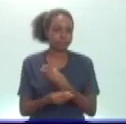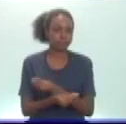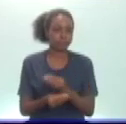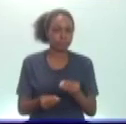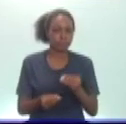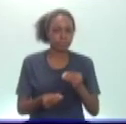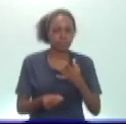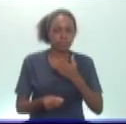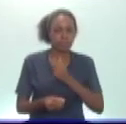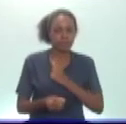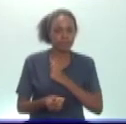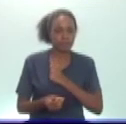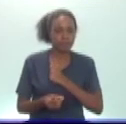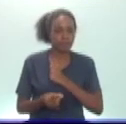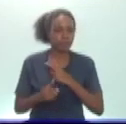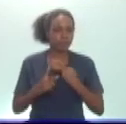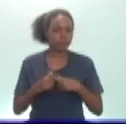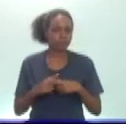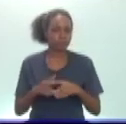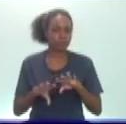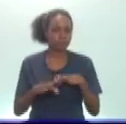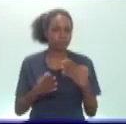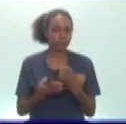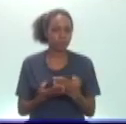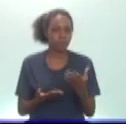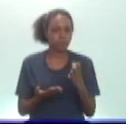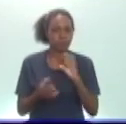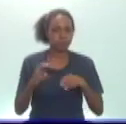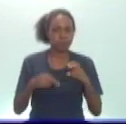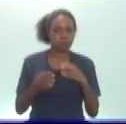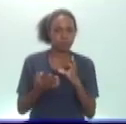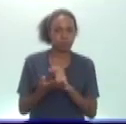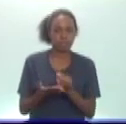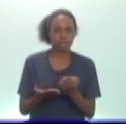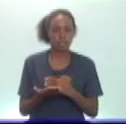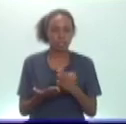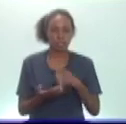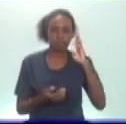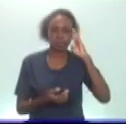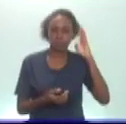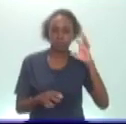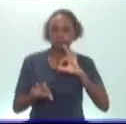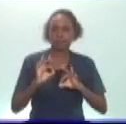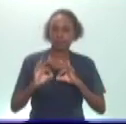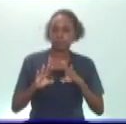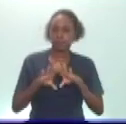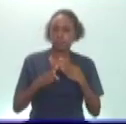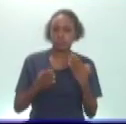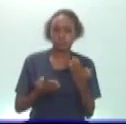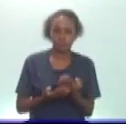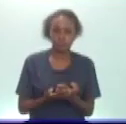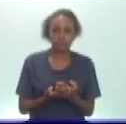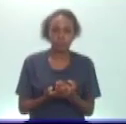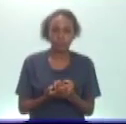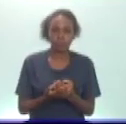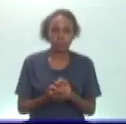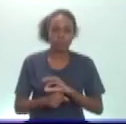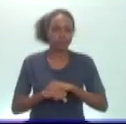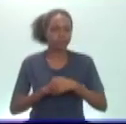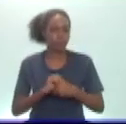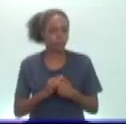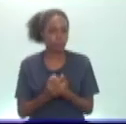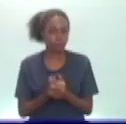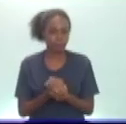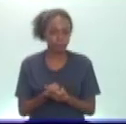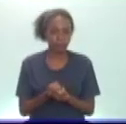resuelvan. En los libros aparecen otros ejercicios que pueden estar realizando. Recordarles el cumplimiento de las medidas higiénico-sanitarias, el lavado correcto de las